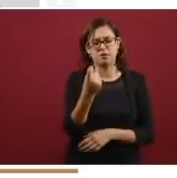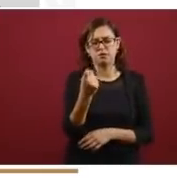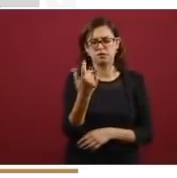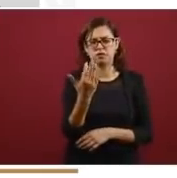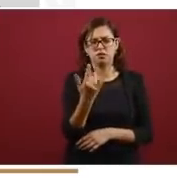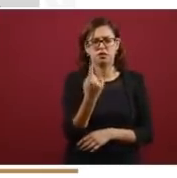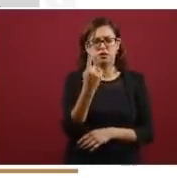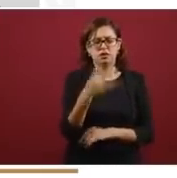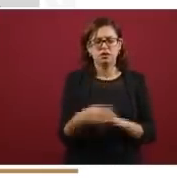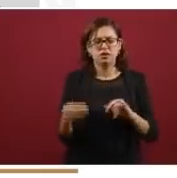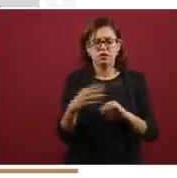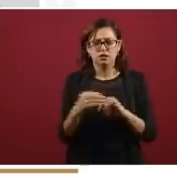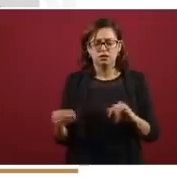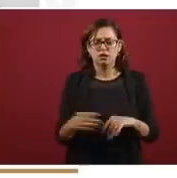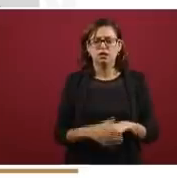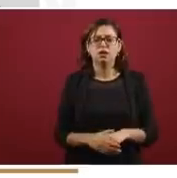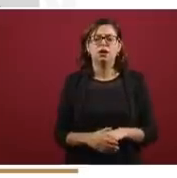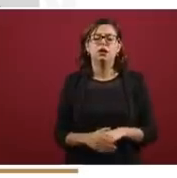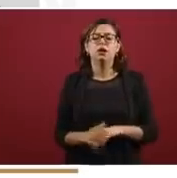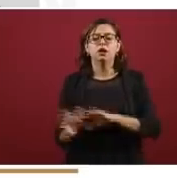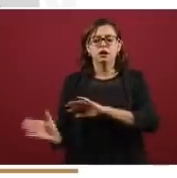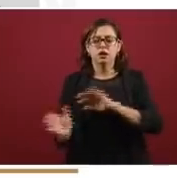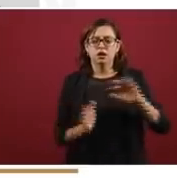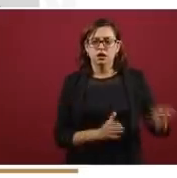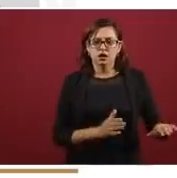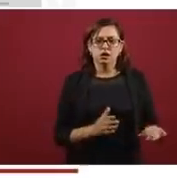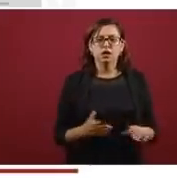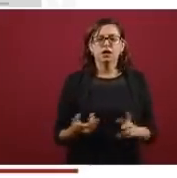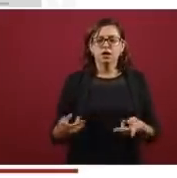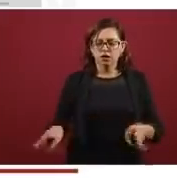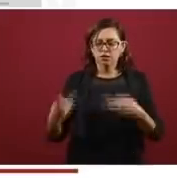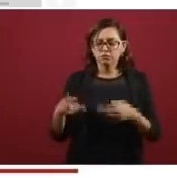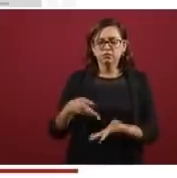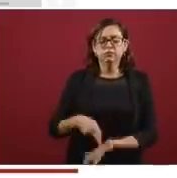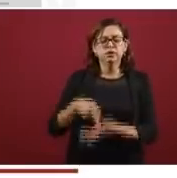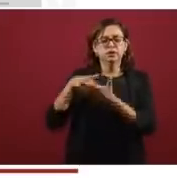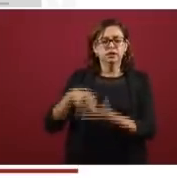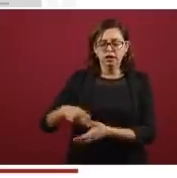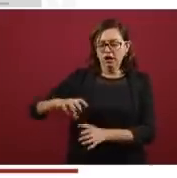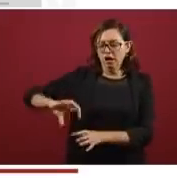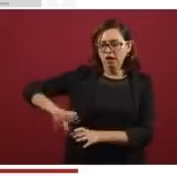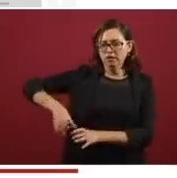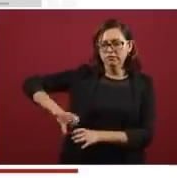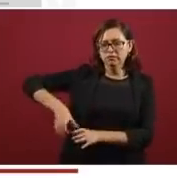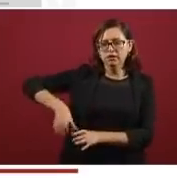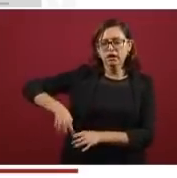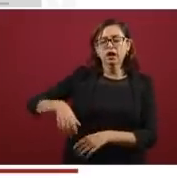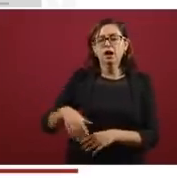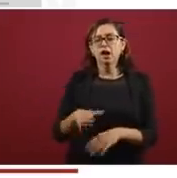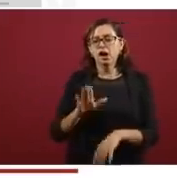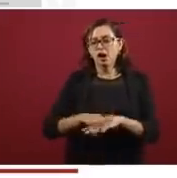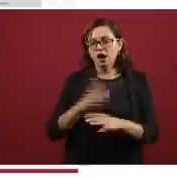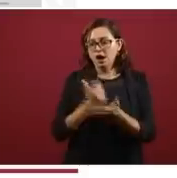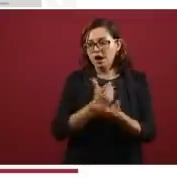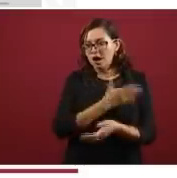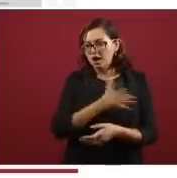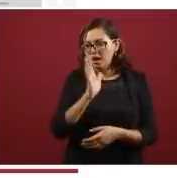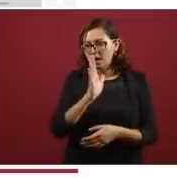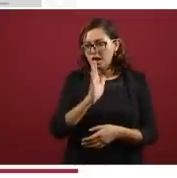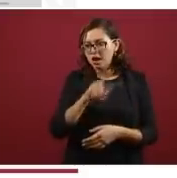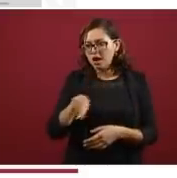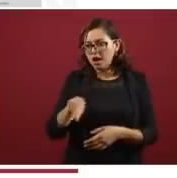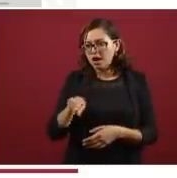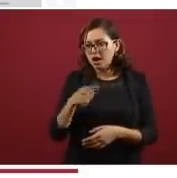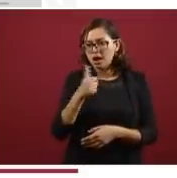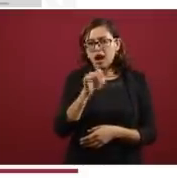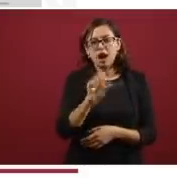1 peso con 51 centavos. En los cilindros de gas que se vende por kilo, el más caro lo encontramos en Gas del Pacífico,